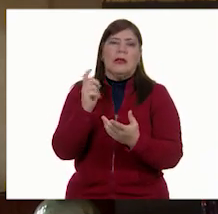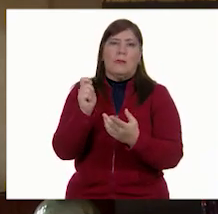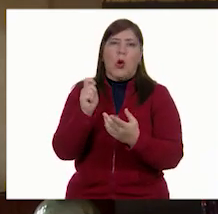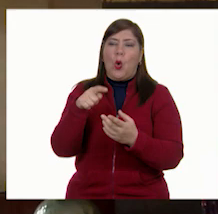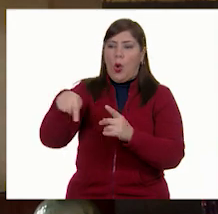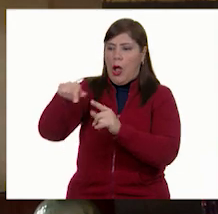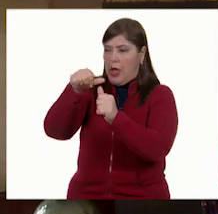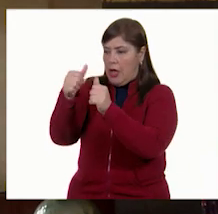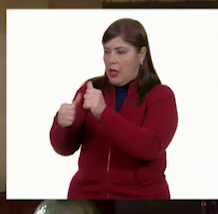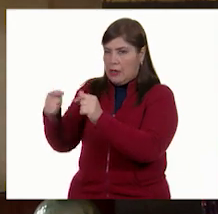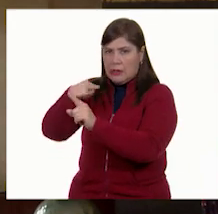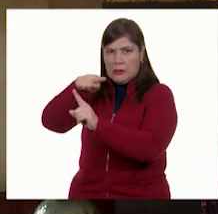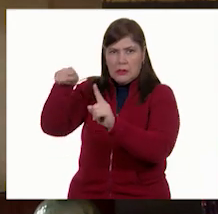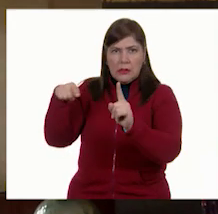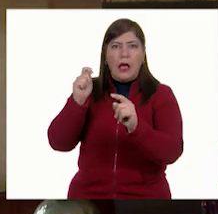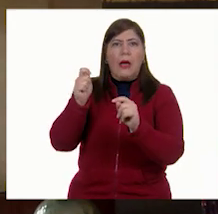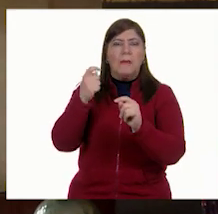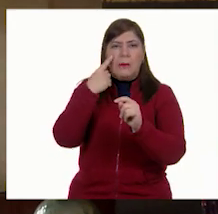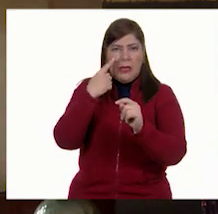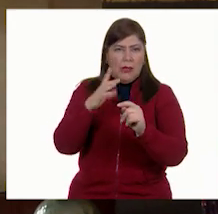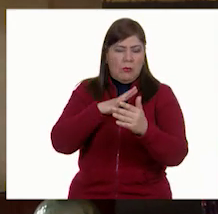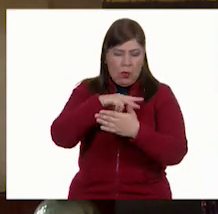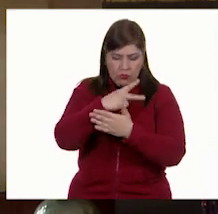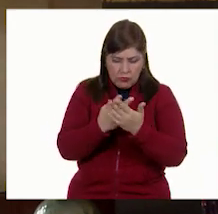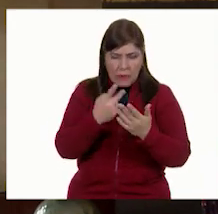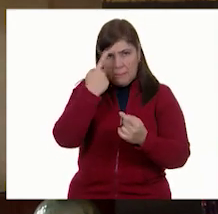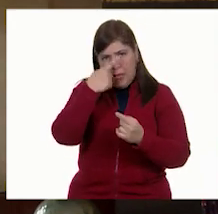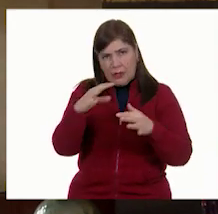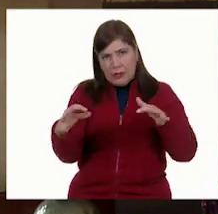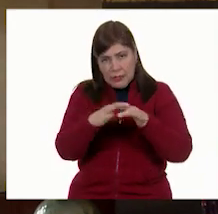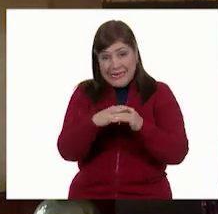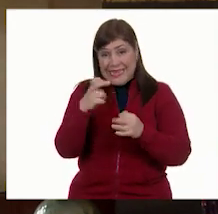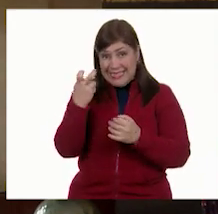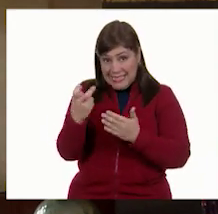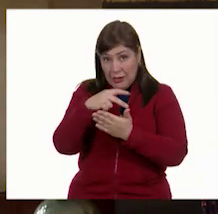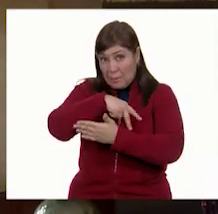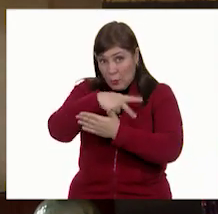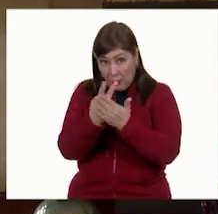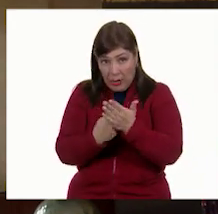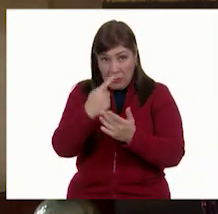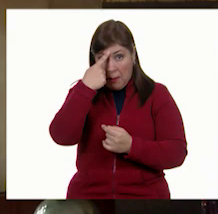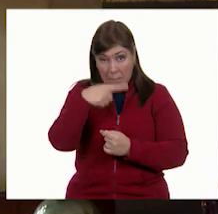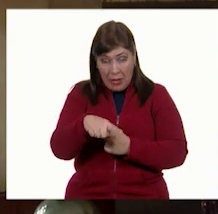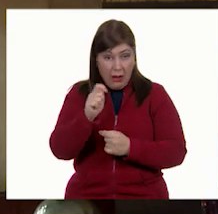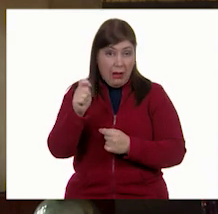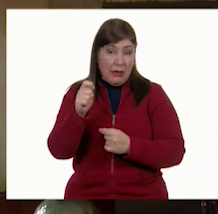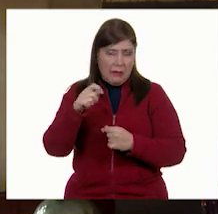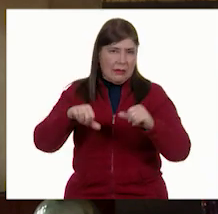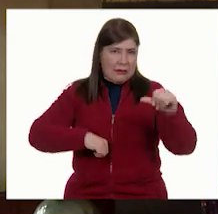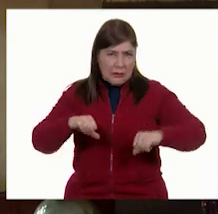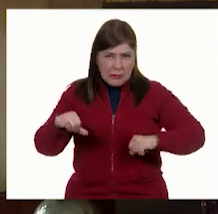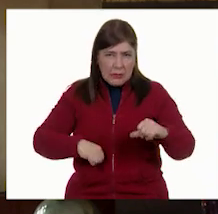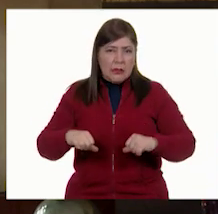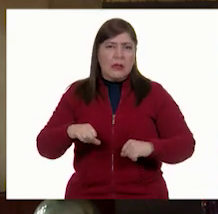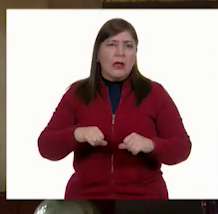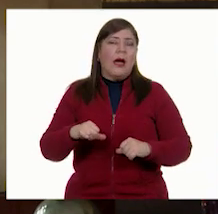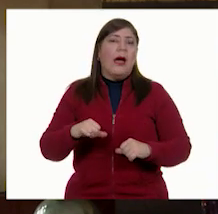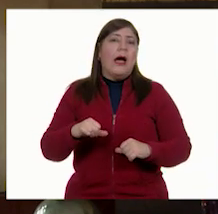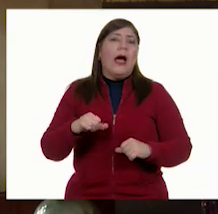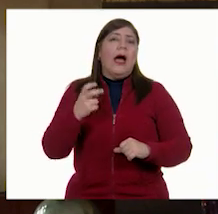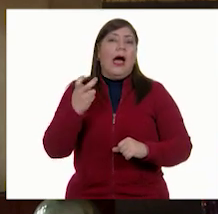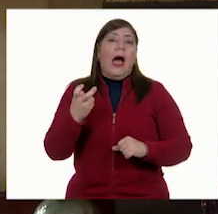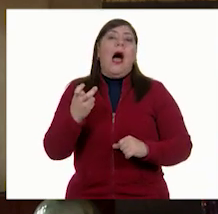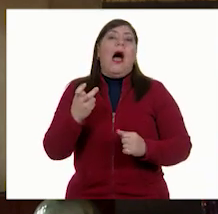artistas. Lo que ha sucedido con este programa es que ha llegado otro tipo